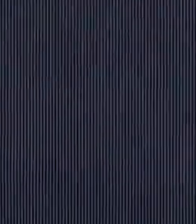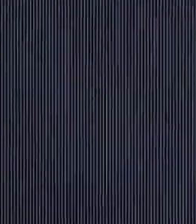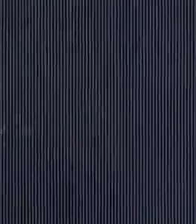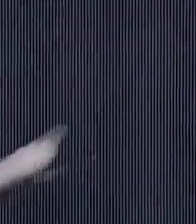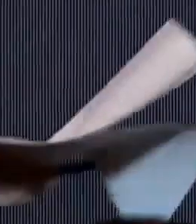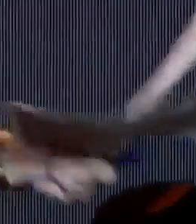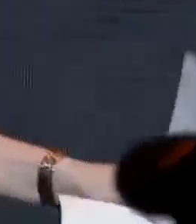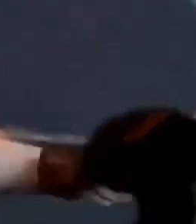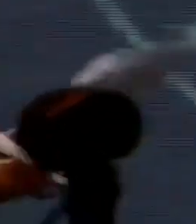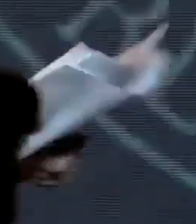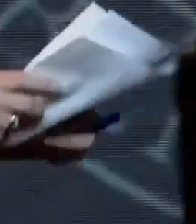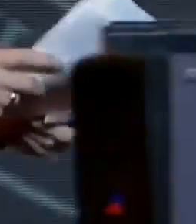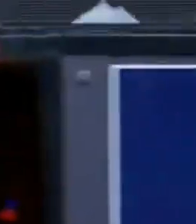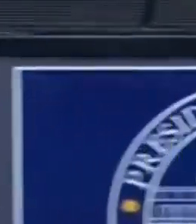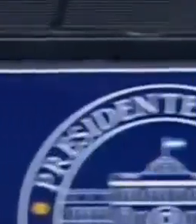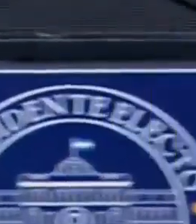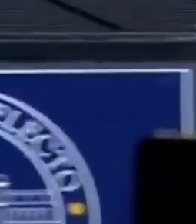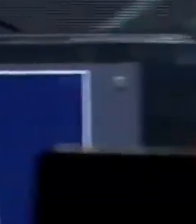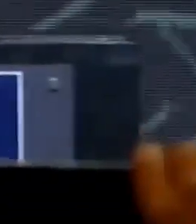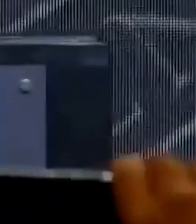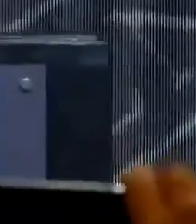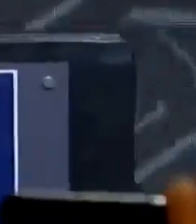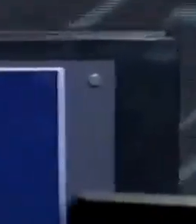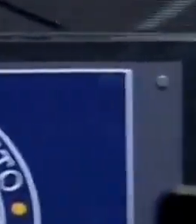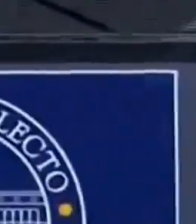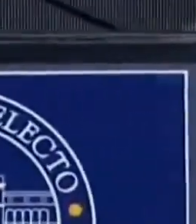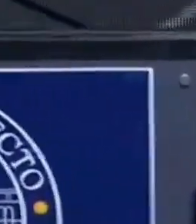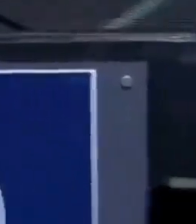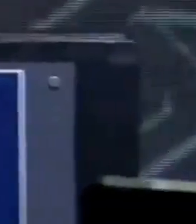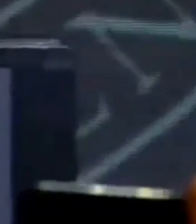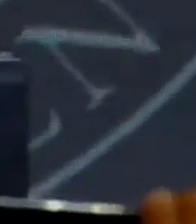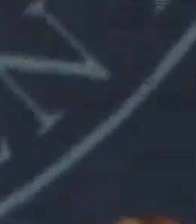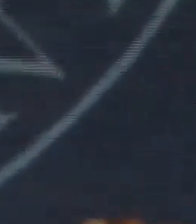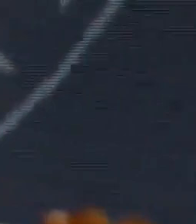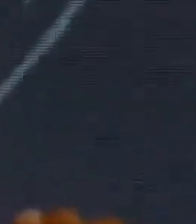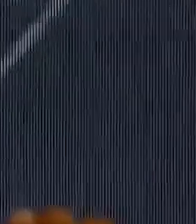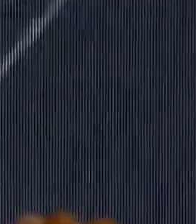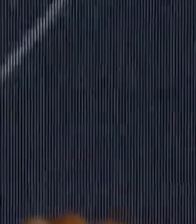sueños está muy caros los precios ha segir